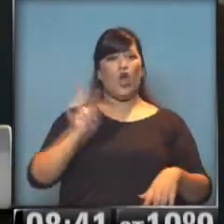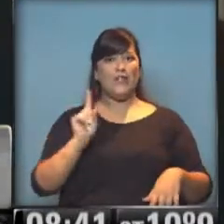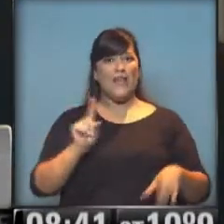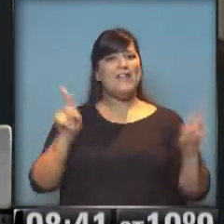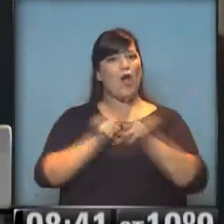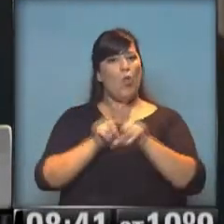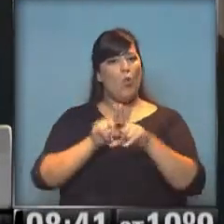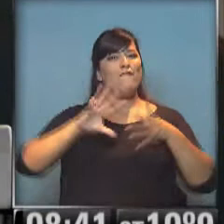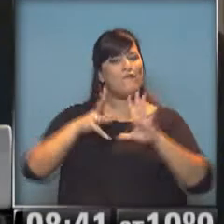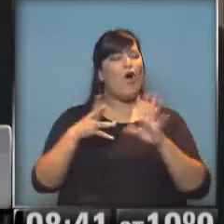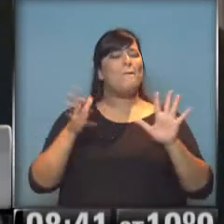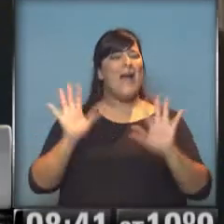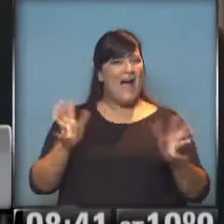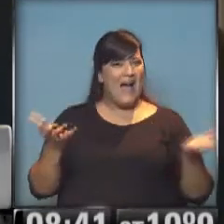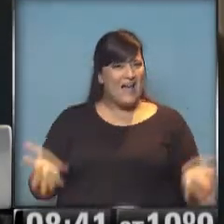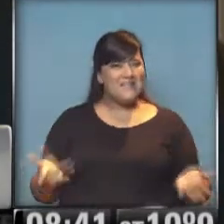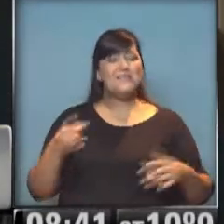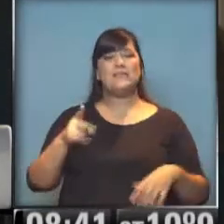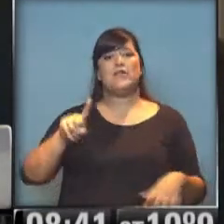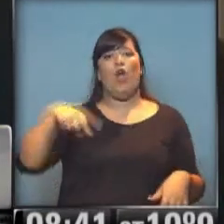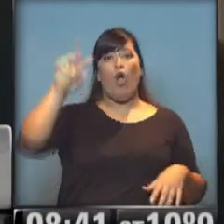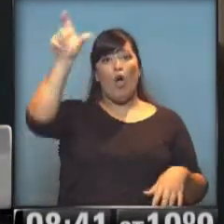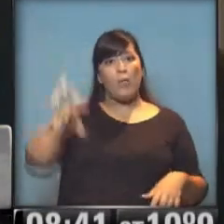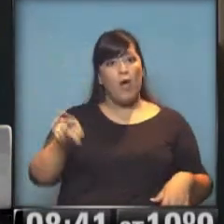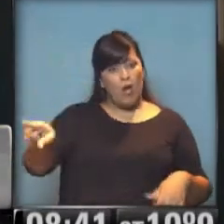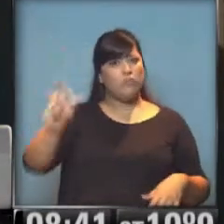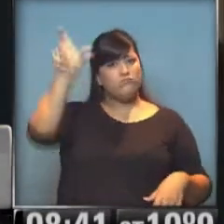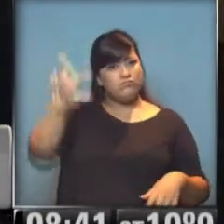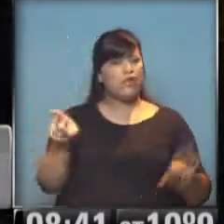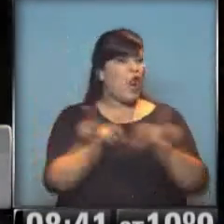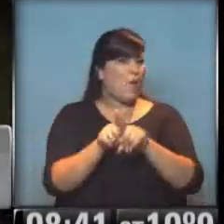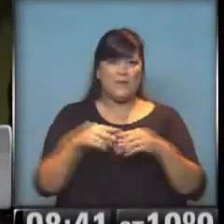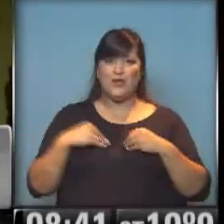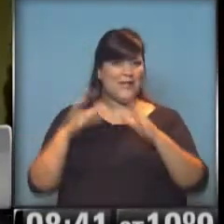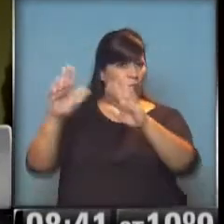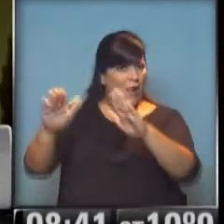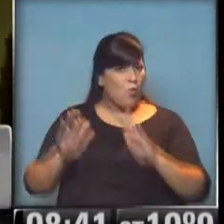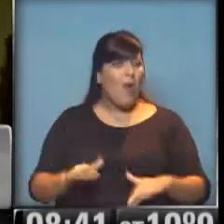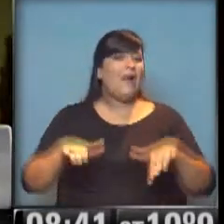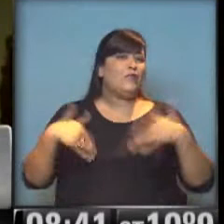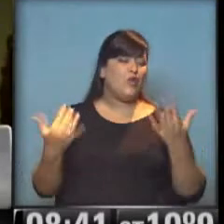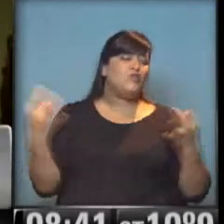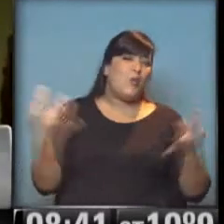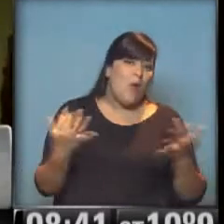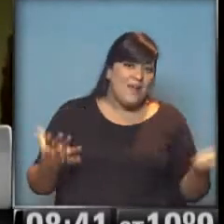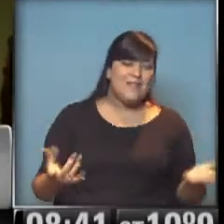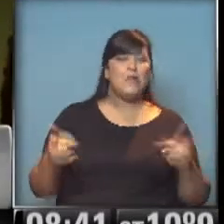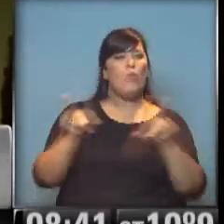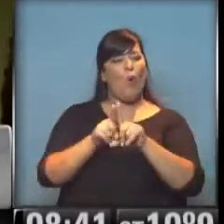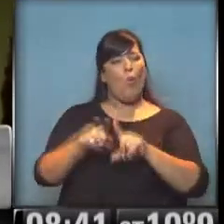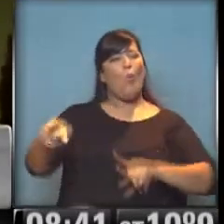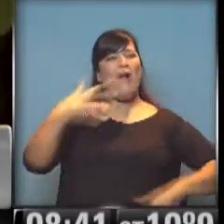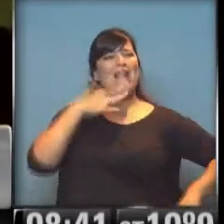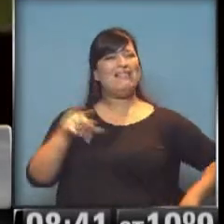poco es este juego de que el otro, más que nada, es un sujeto que le pasan las mismas cosas y entonces está buenísimo que te interpele